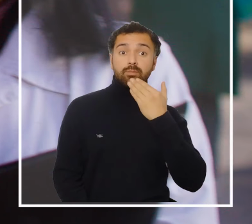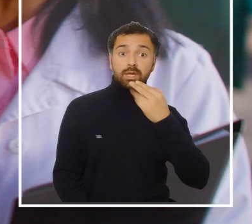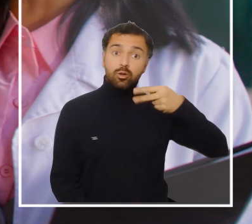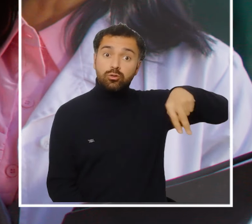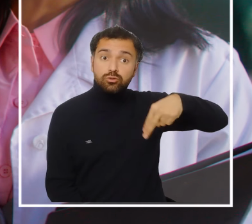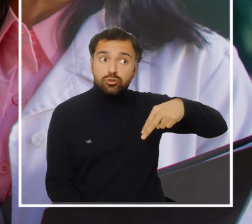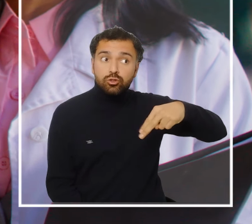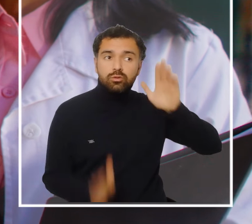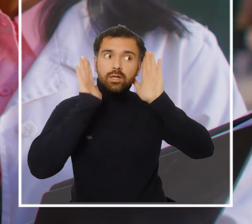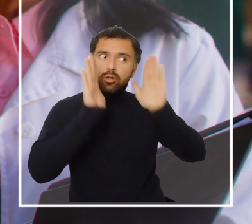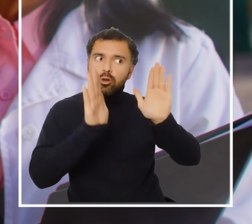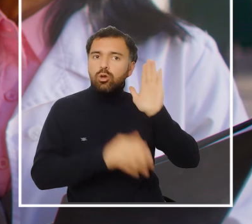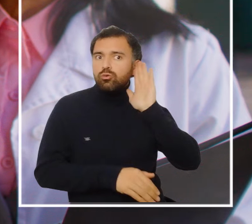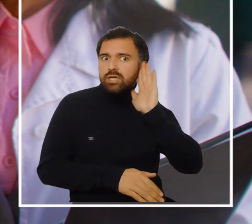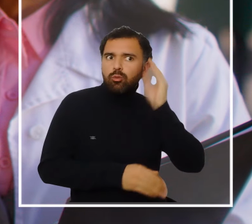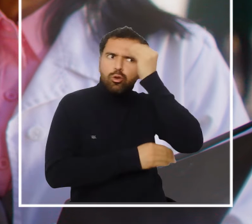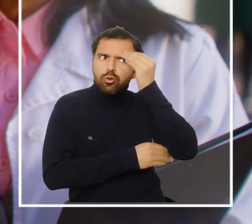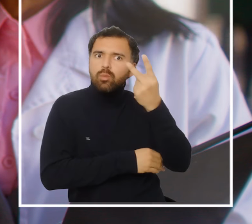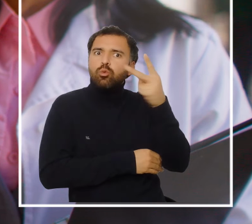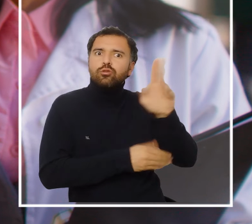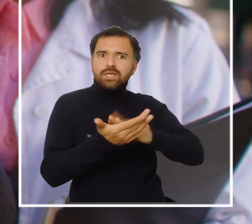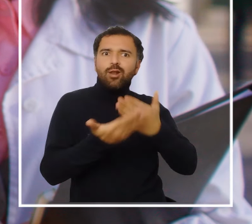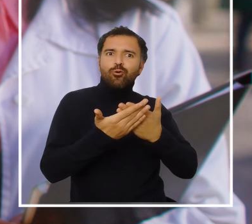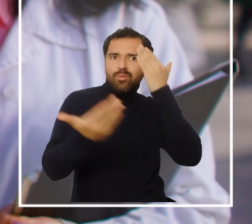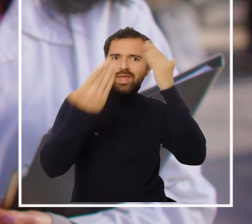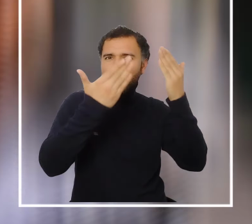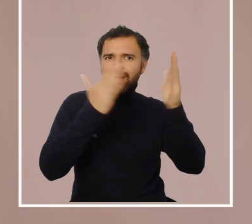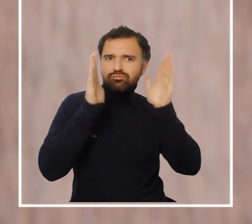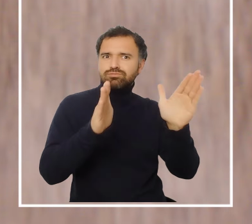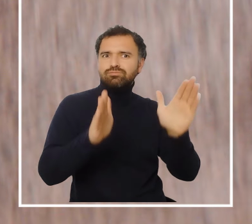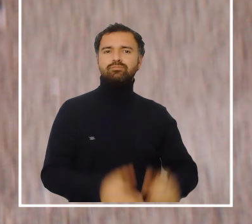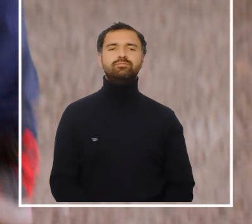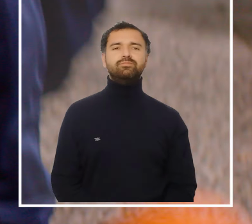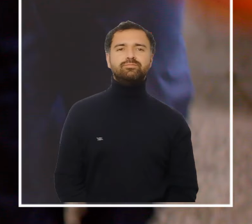Y también nosotros. Que los escuchamos y nos preocupamos por su salud mental.